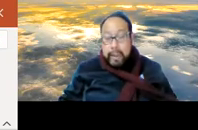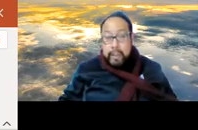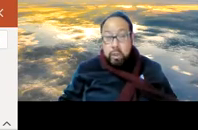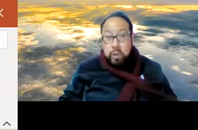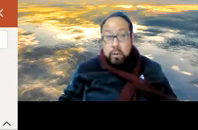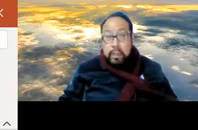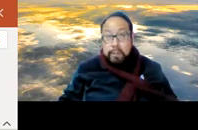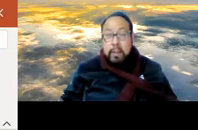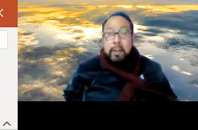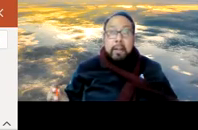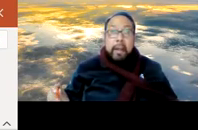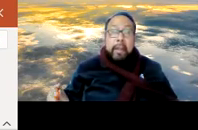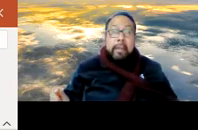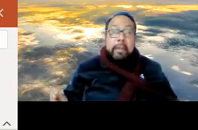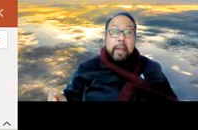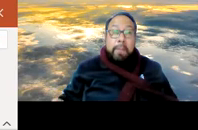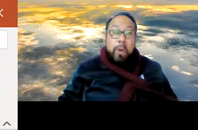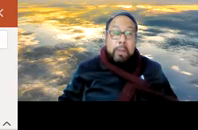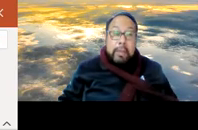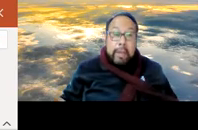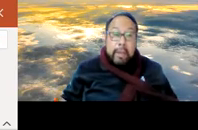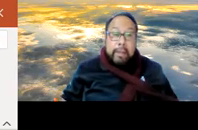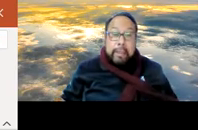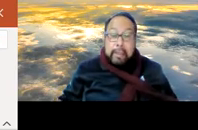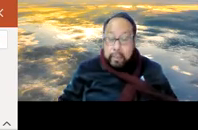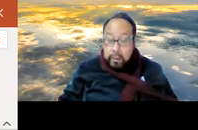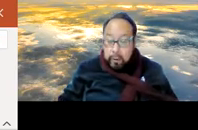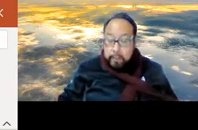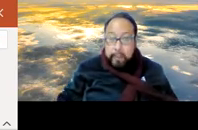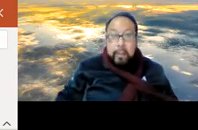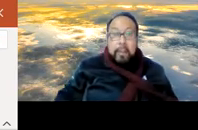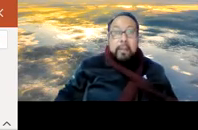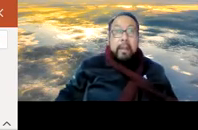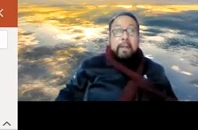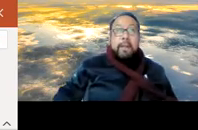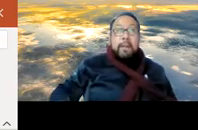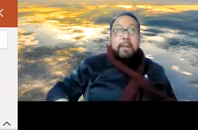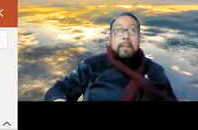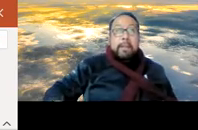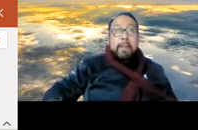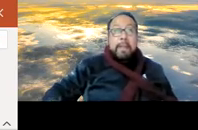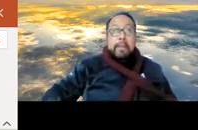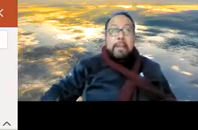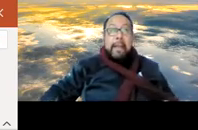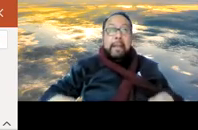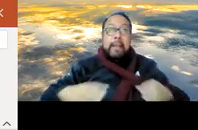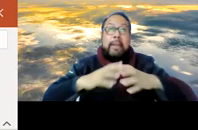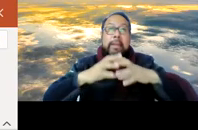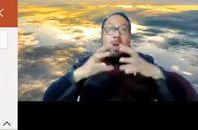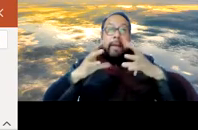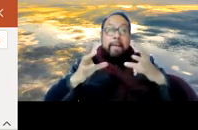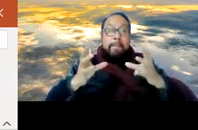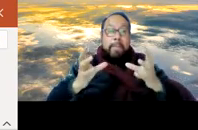En derecho también hay clínica procesal y clínico se refiere precisamente a